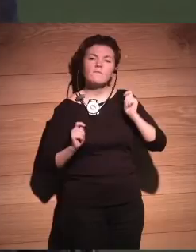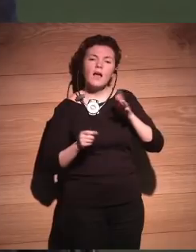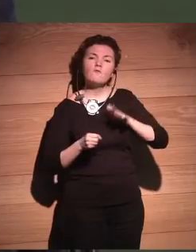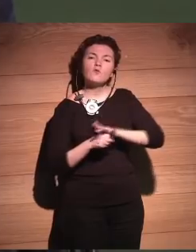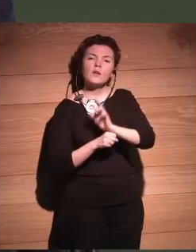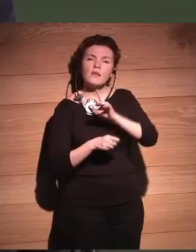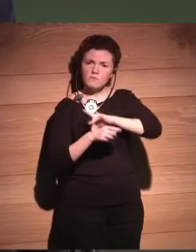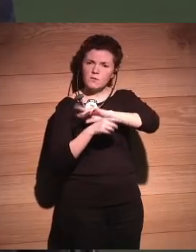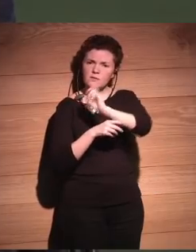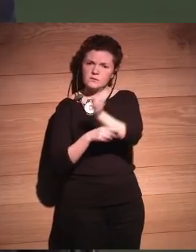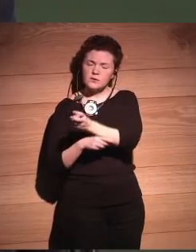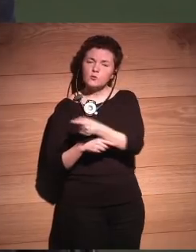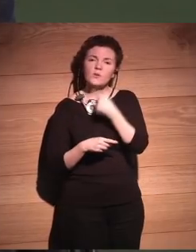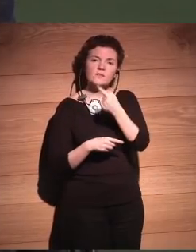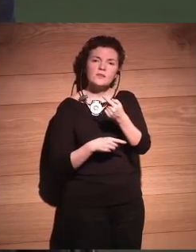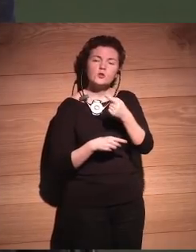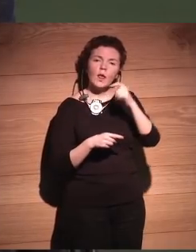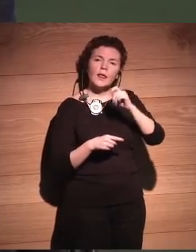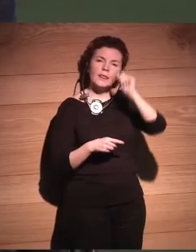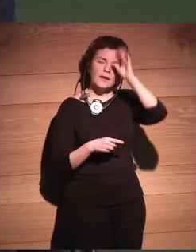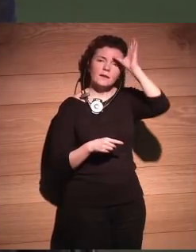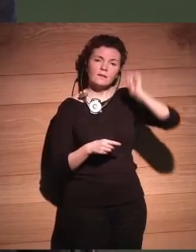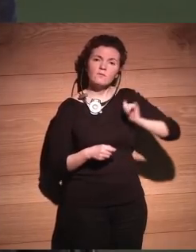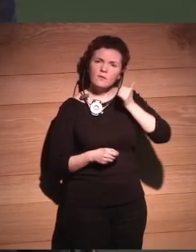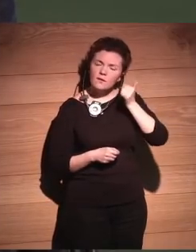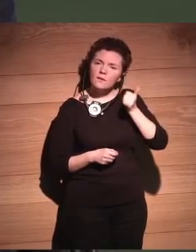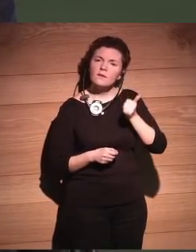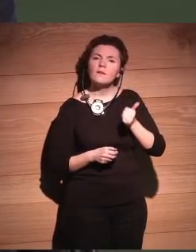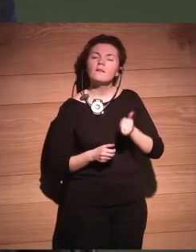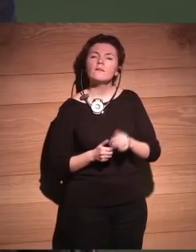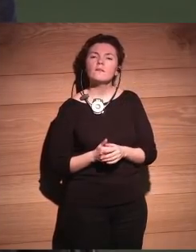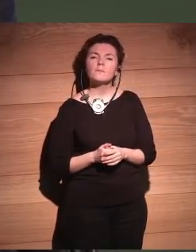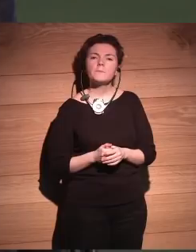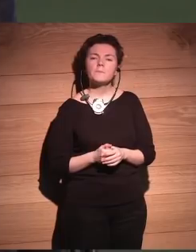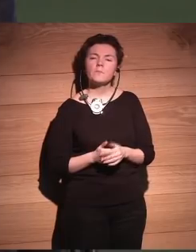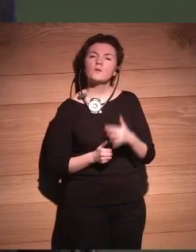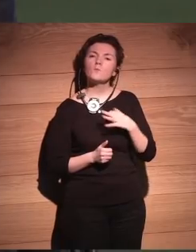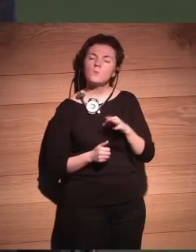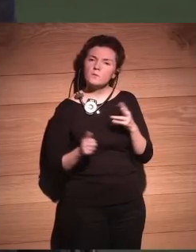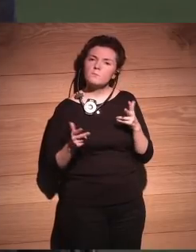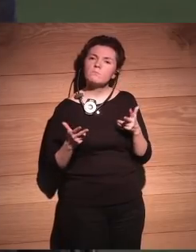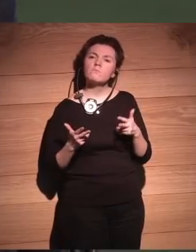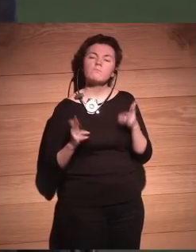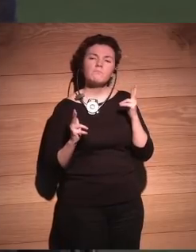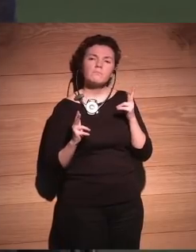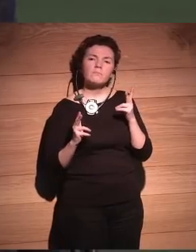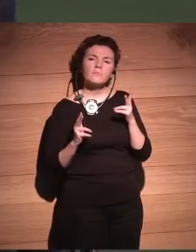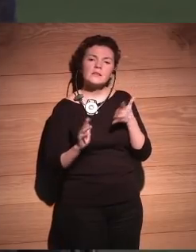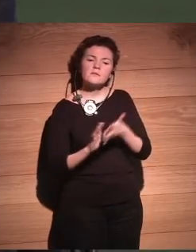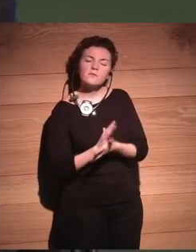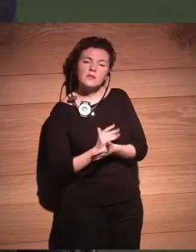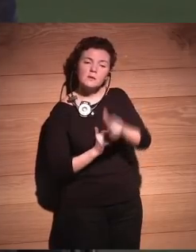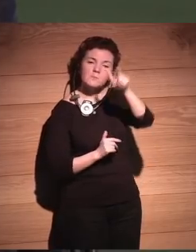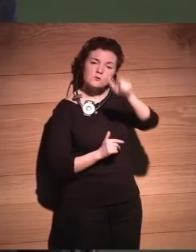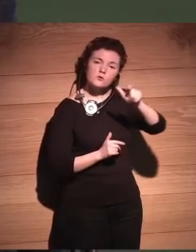muchas enfermedades. Has mencionado la inteligencia artificial, que puede permitir definir qué